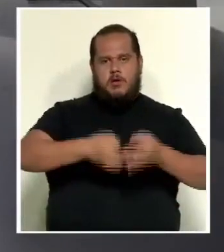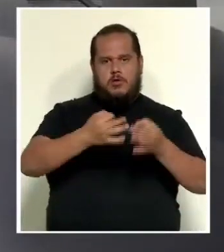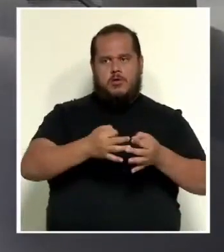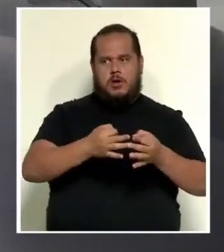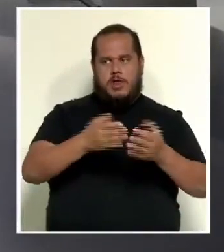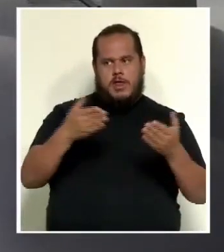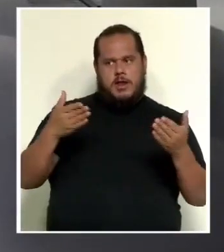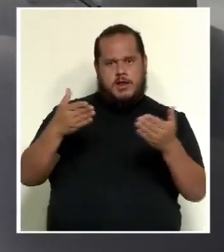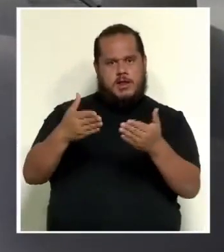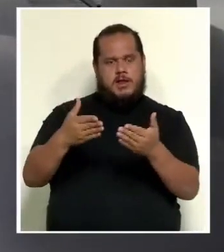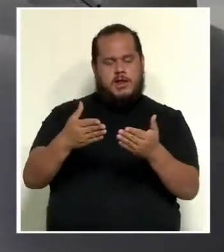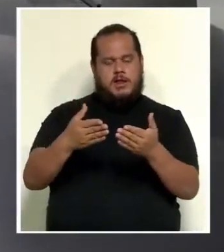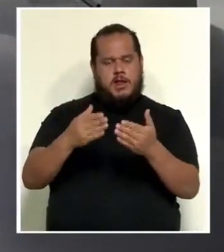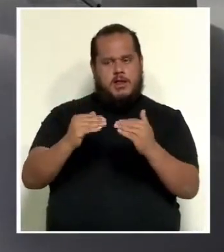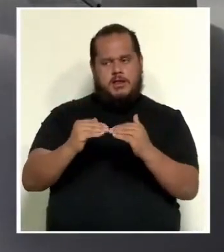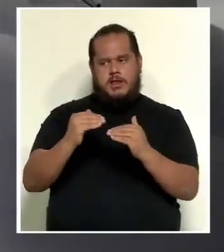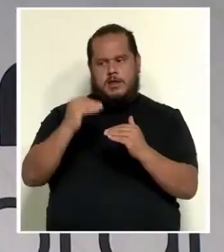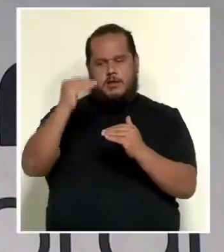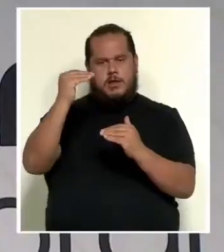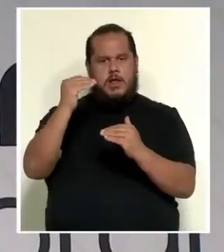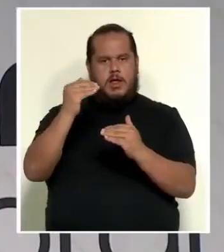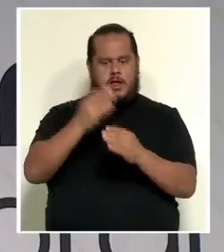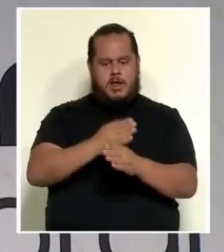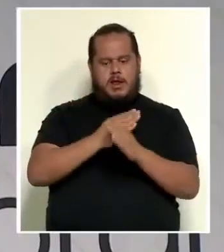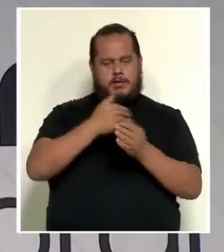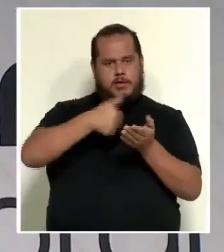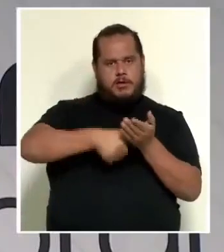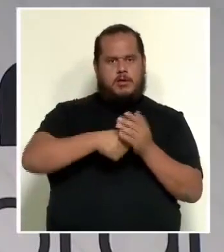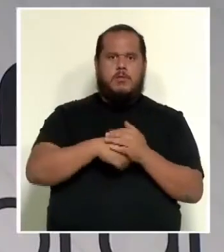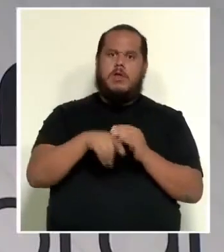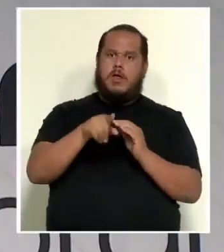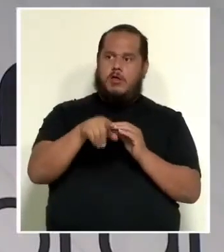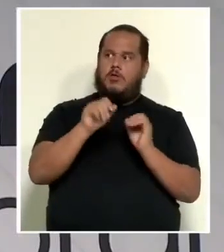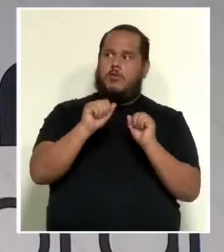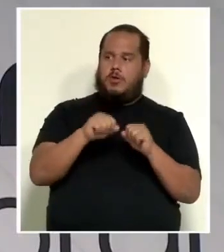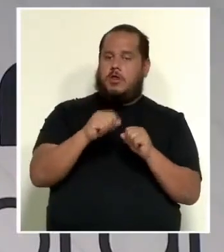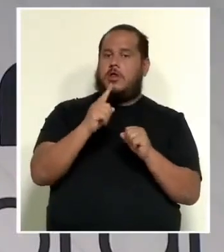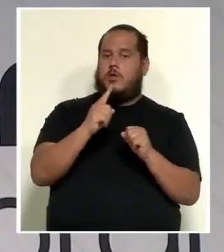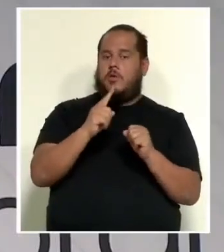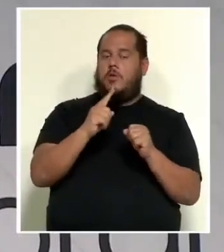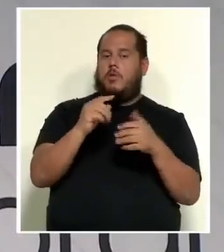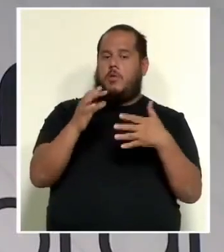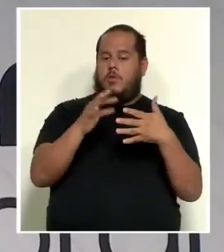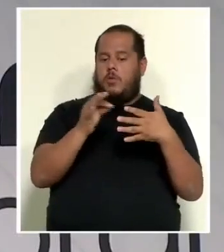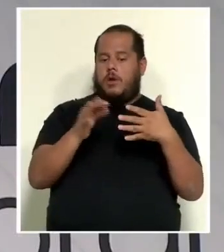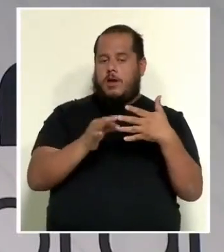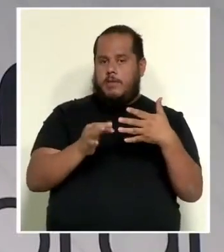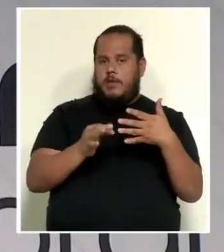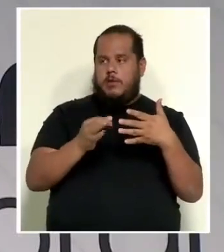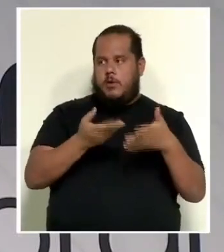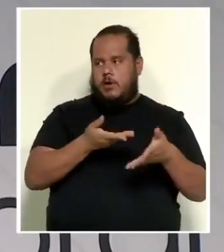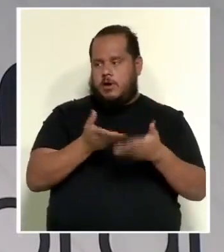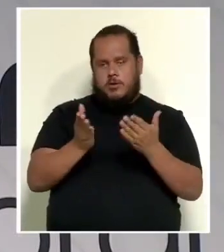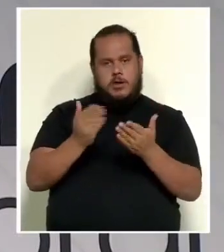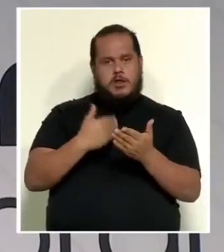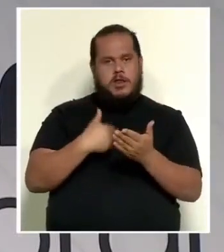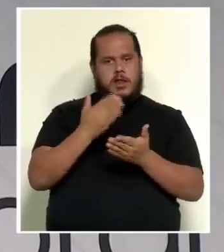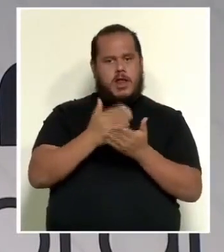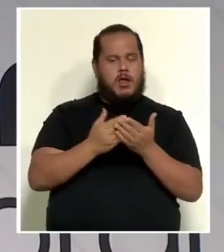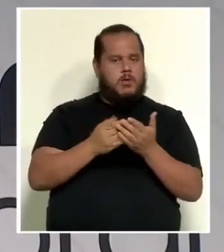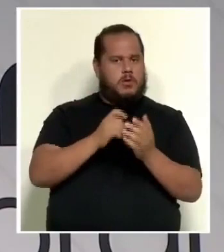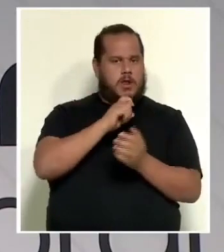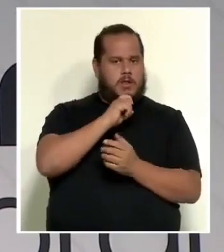que ¿verdad?, incremente el abstencionismo, eso podría ser un elemento que nos lleve a tener alguna